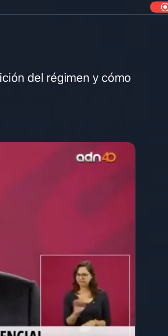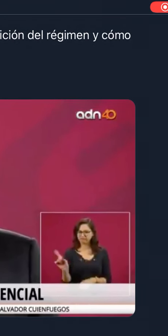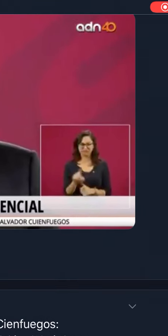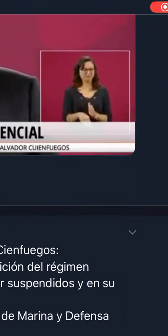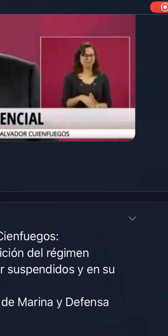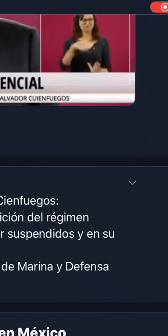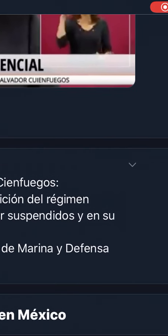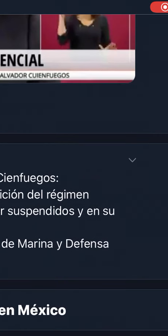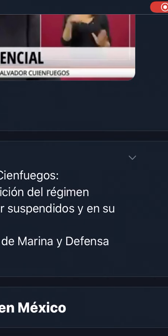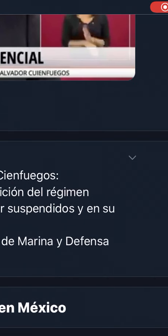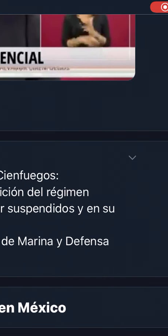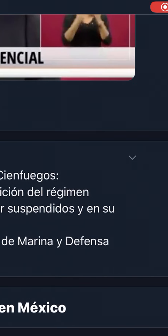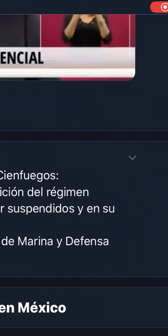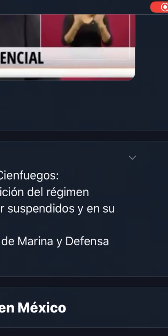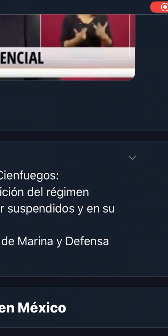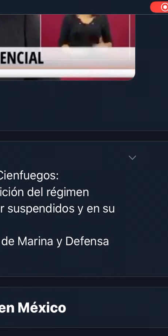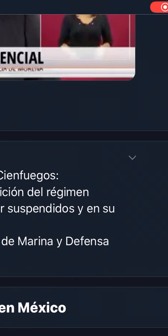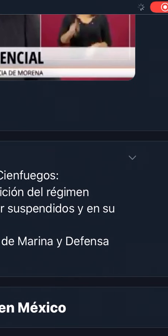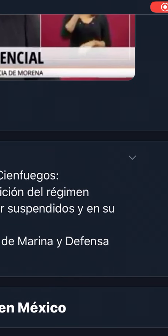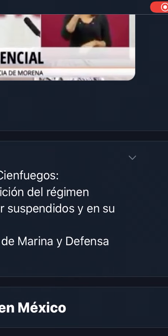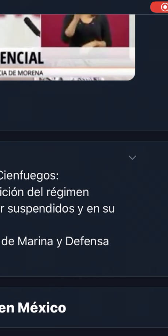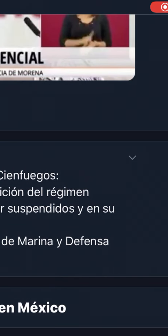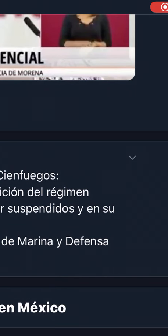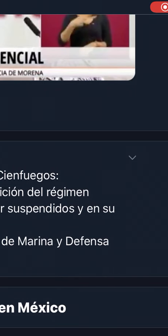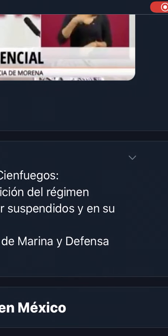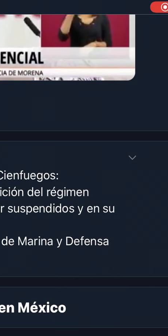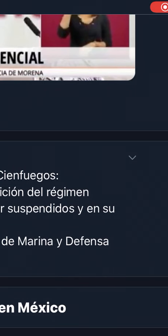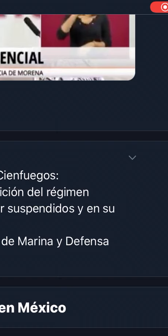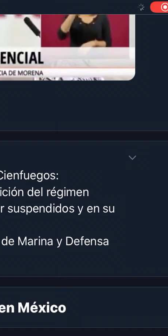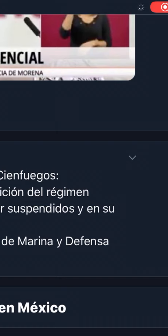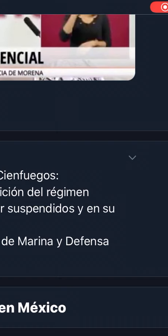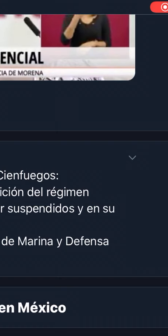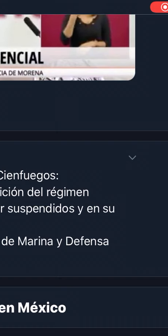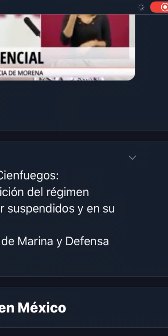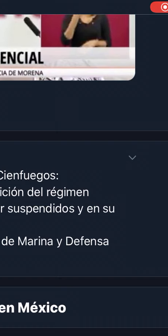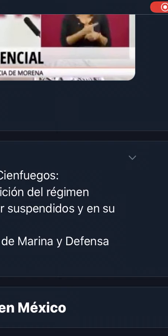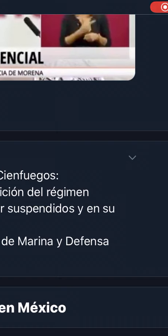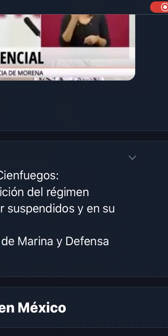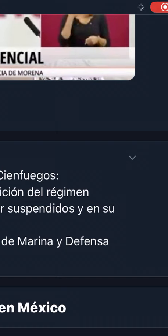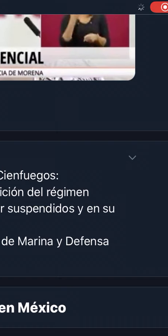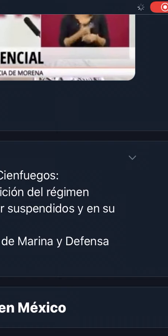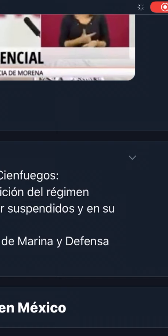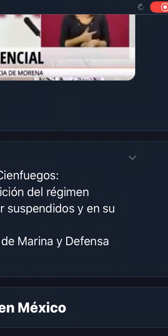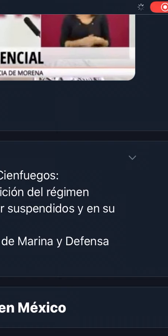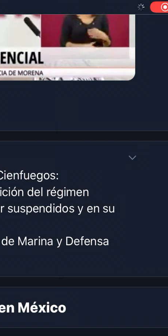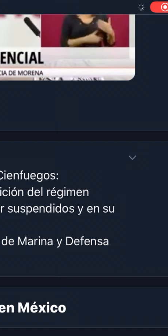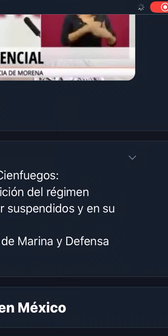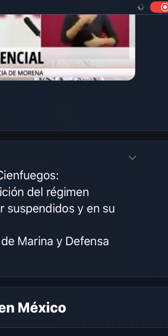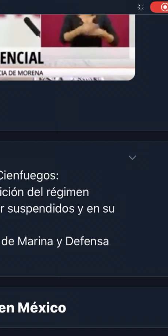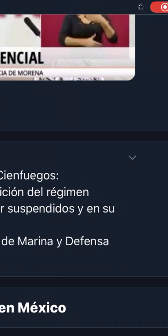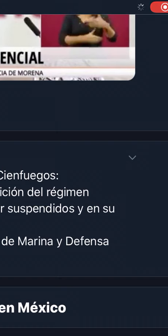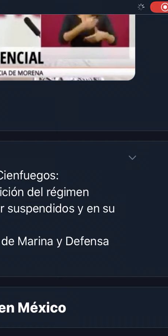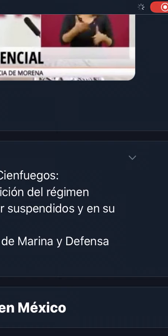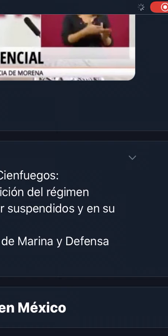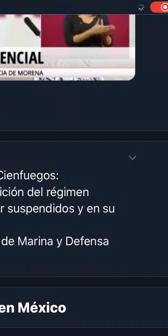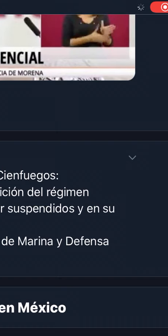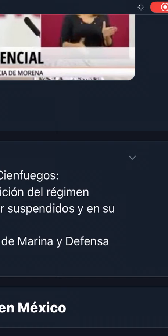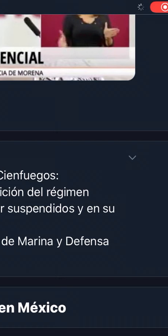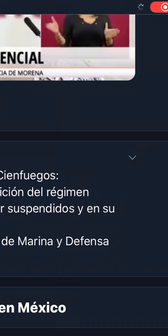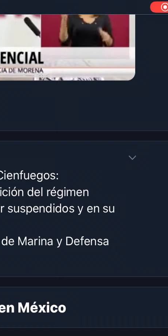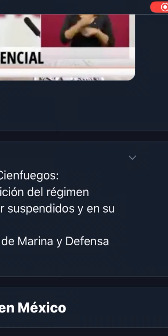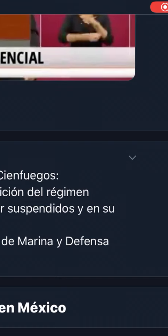por ejemplo dice azucena urestí de milenio el presidente sobre atención del general sin fuegos una muestra inequívoca